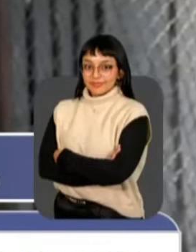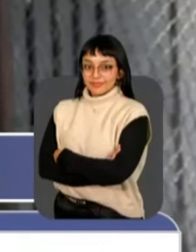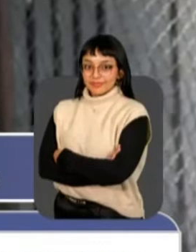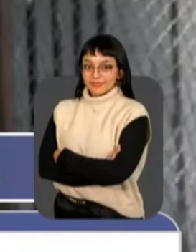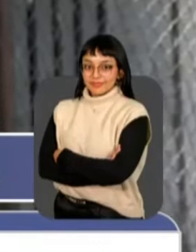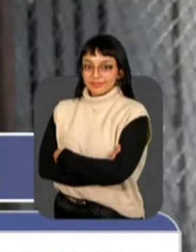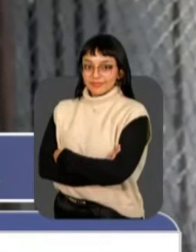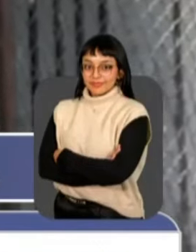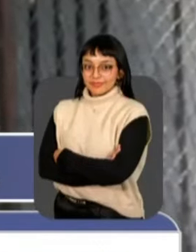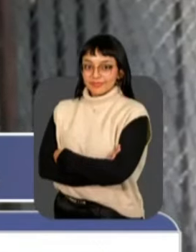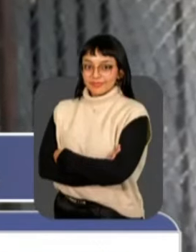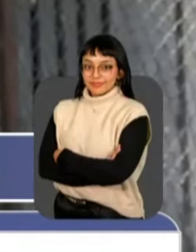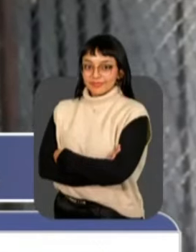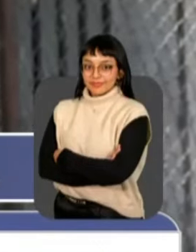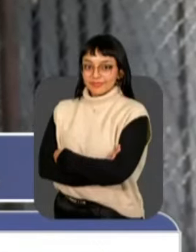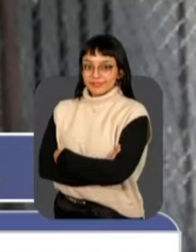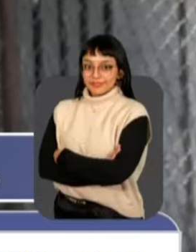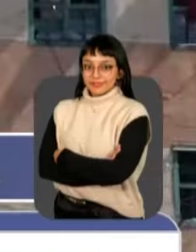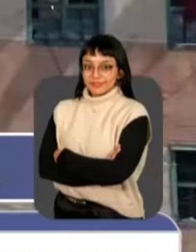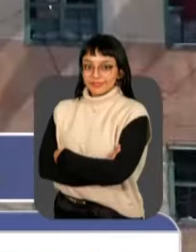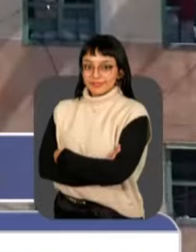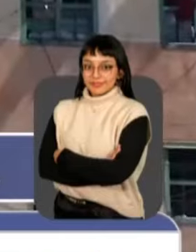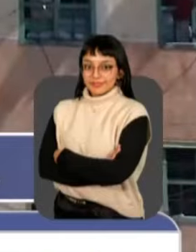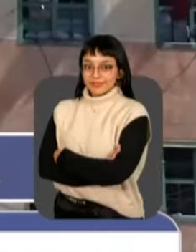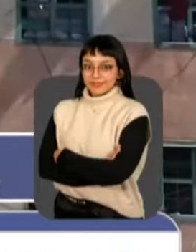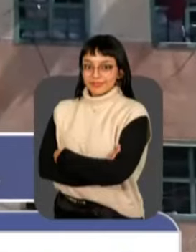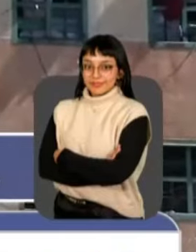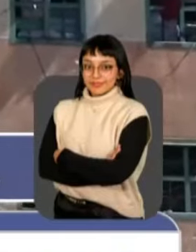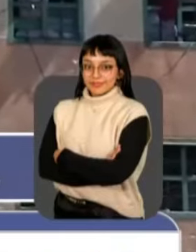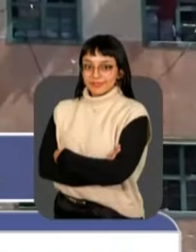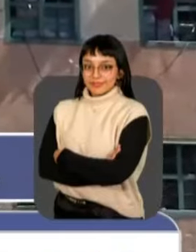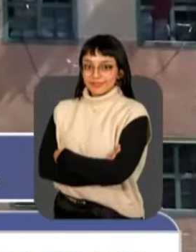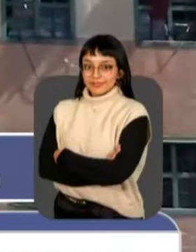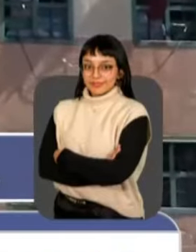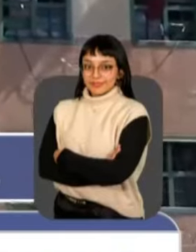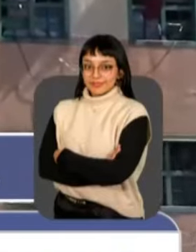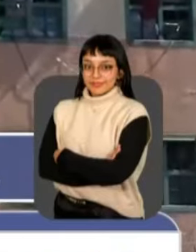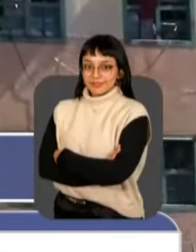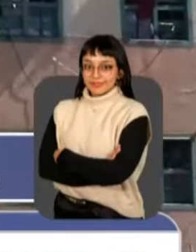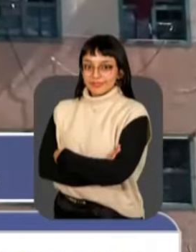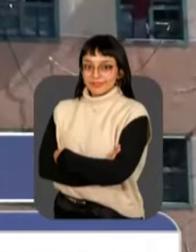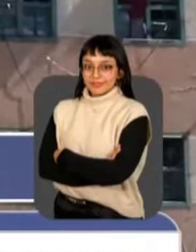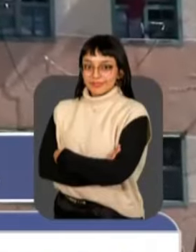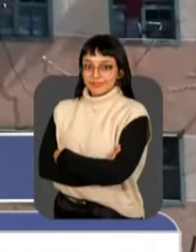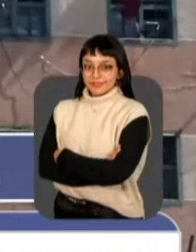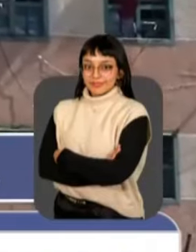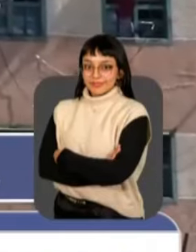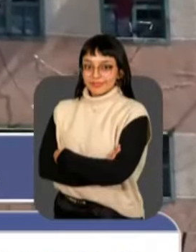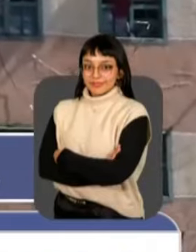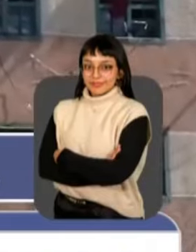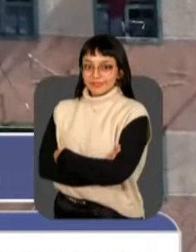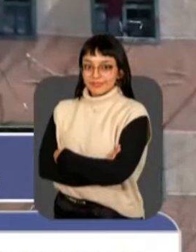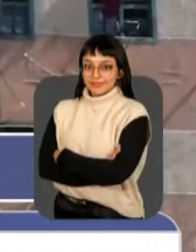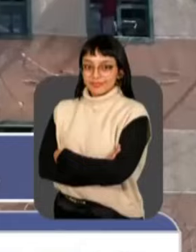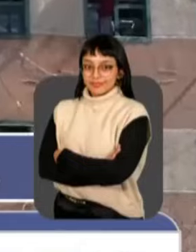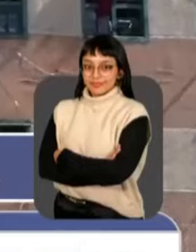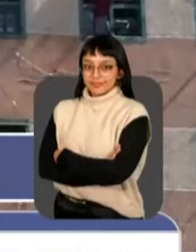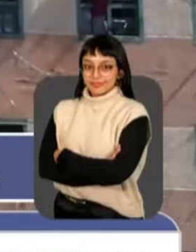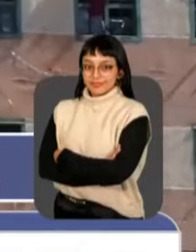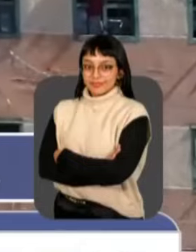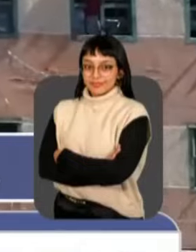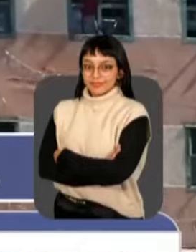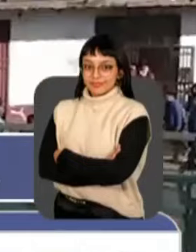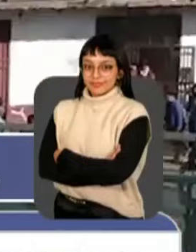Sin embargo, vamos a tener que esperar al resultado de este sumario interno para poder confirmarlo. También durante la jornada de ayer se confirmaba